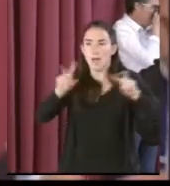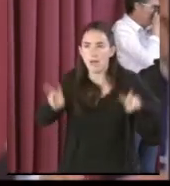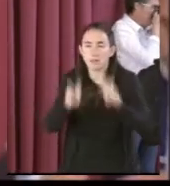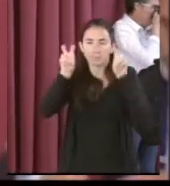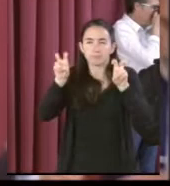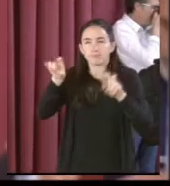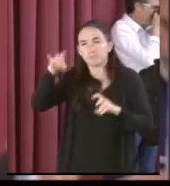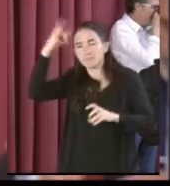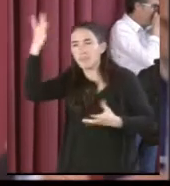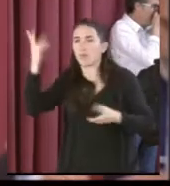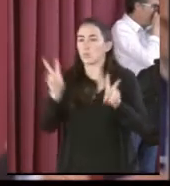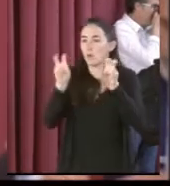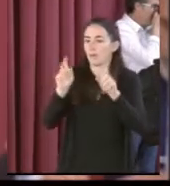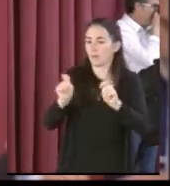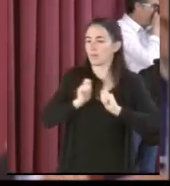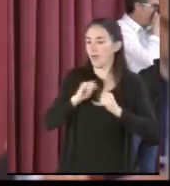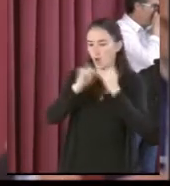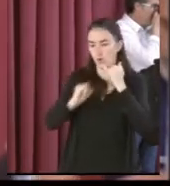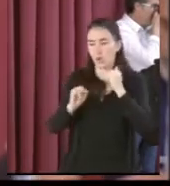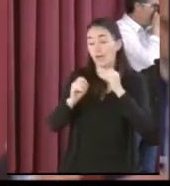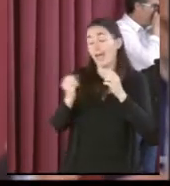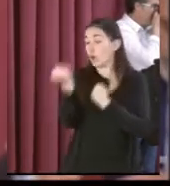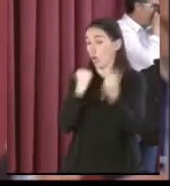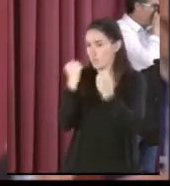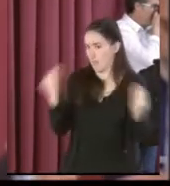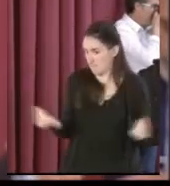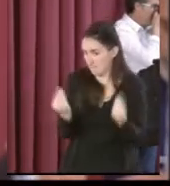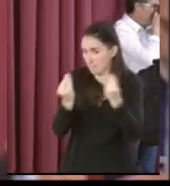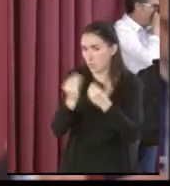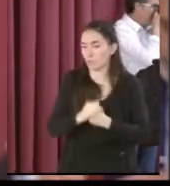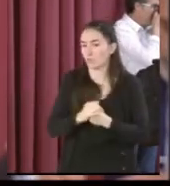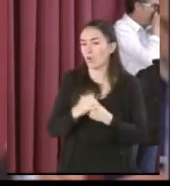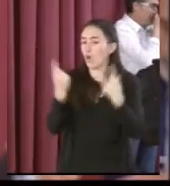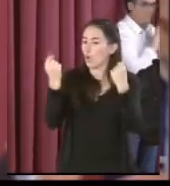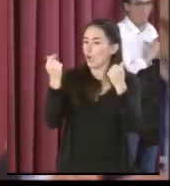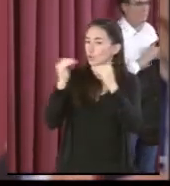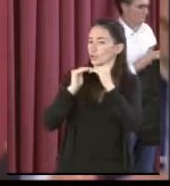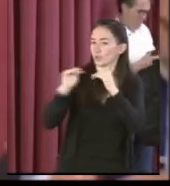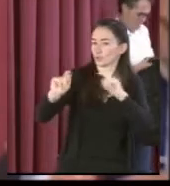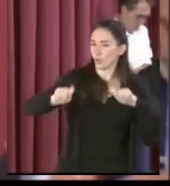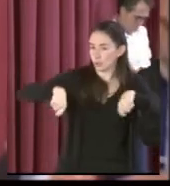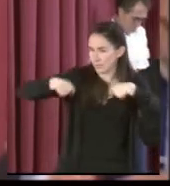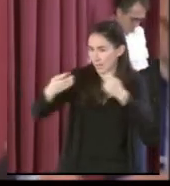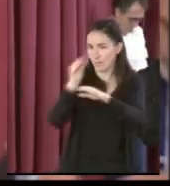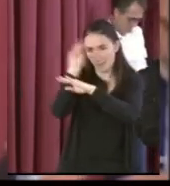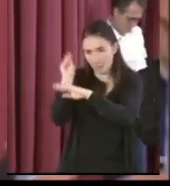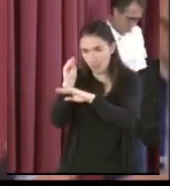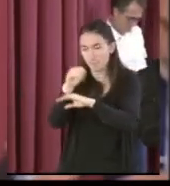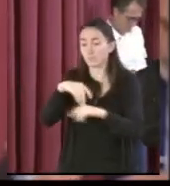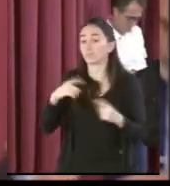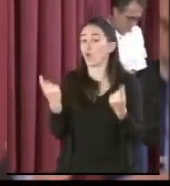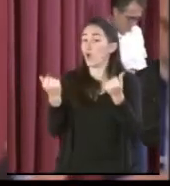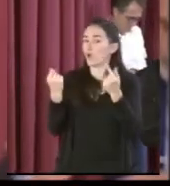crecimiento económico. Un Logroño sostenible, que engloba las políticas de desarrollo urbano. Y un Logroño eficiente,